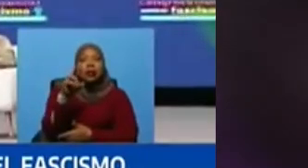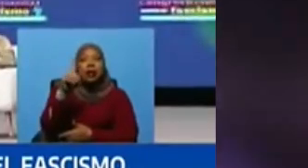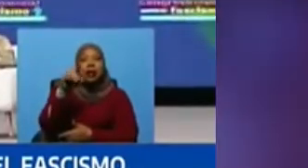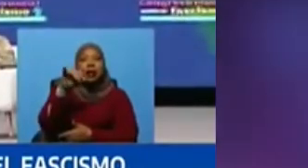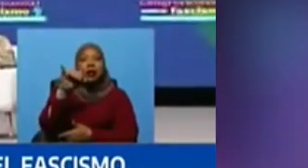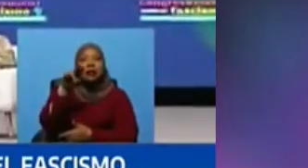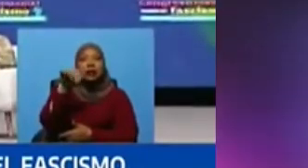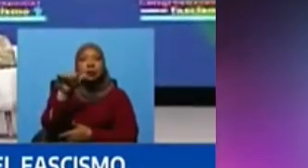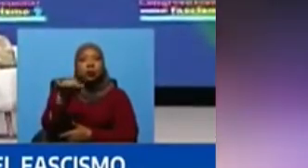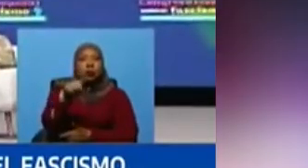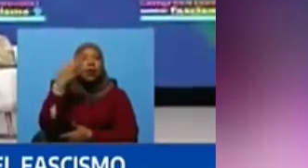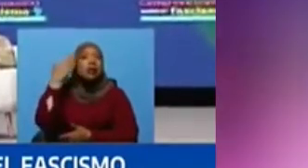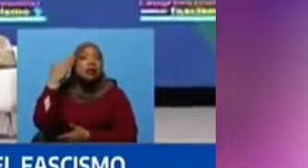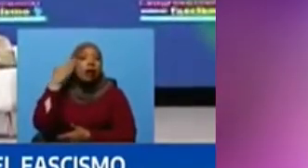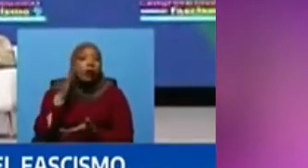¿Ustedes saben por qué comíamos sardina?